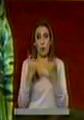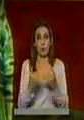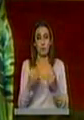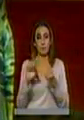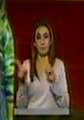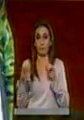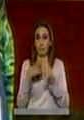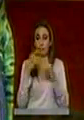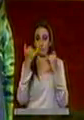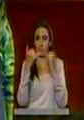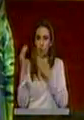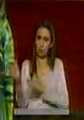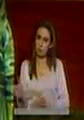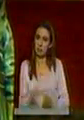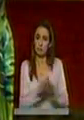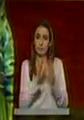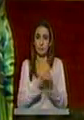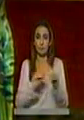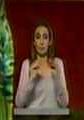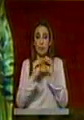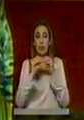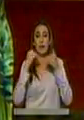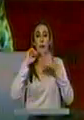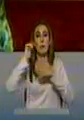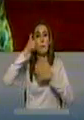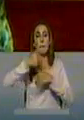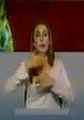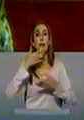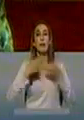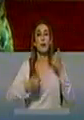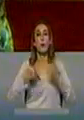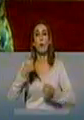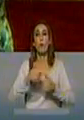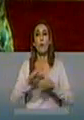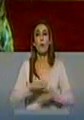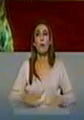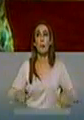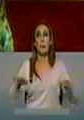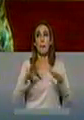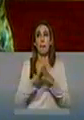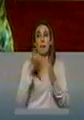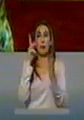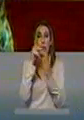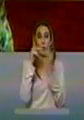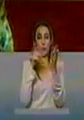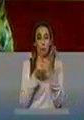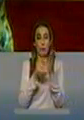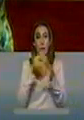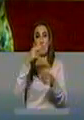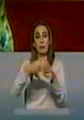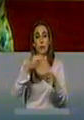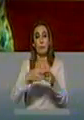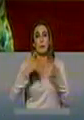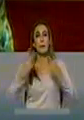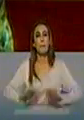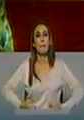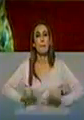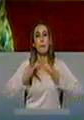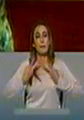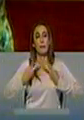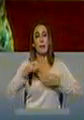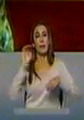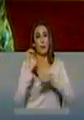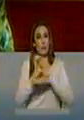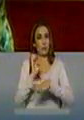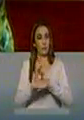actualmente que estamos haciendo y que lo vamos a lanzar el día de mañana es un programa que se llama Vive Ecuador. Vive Ecuador es